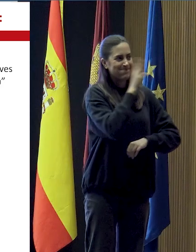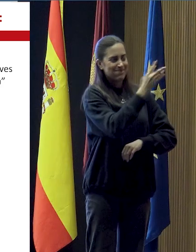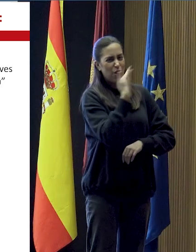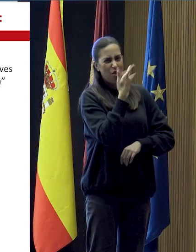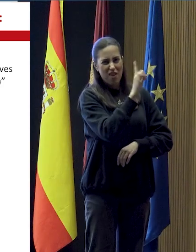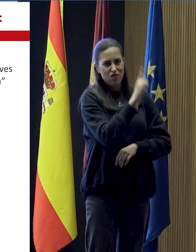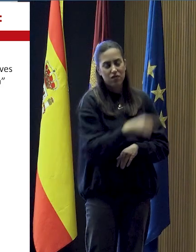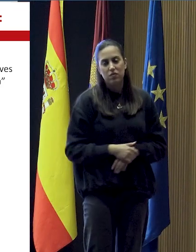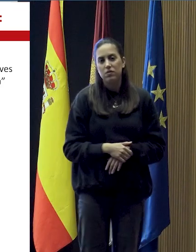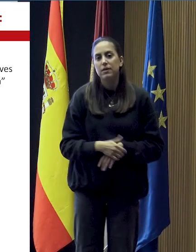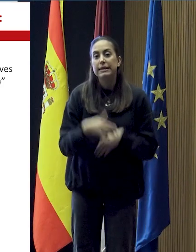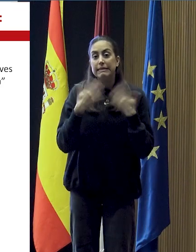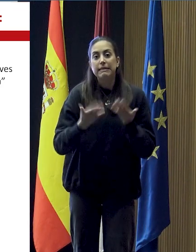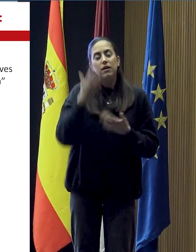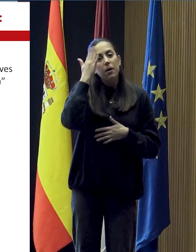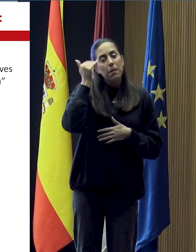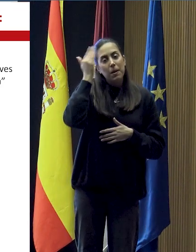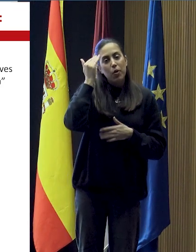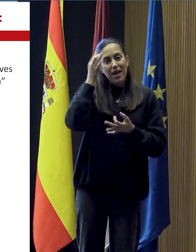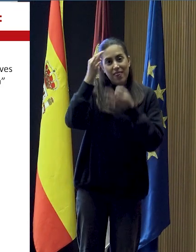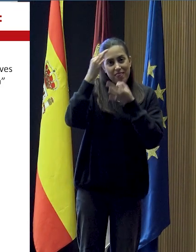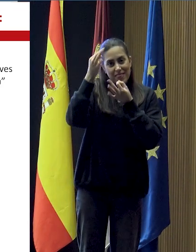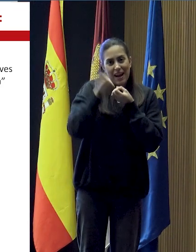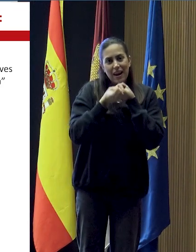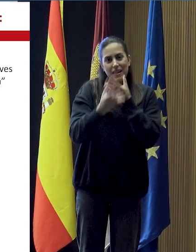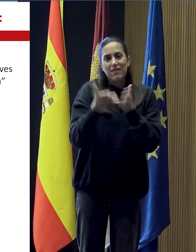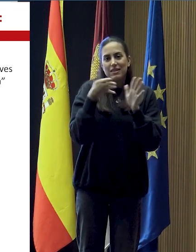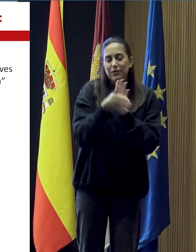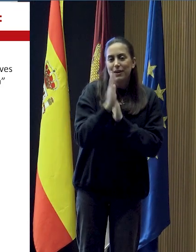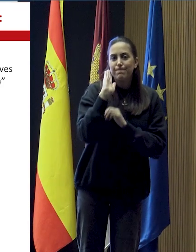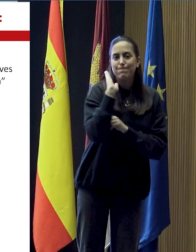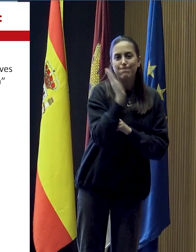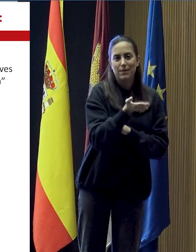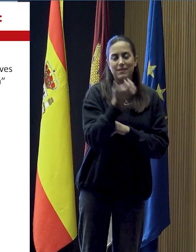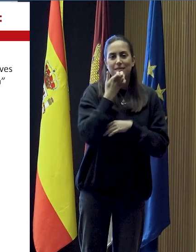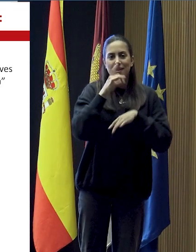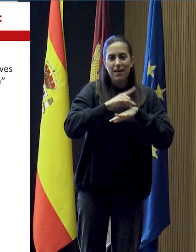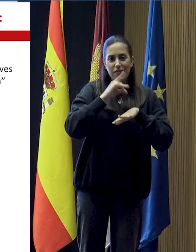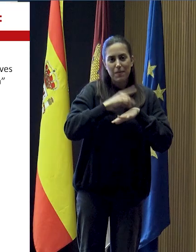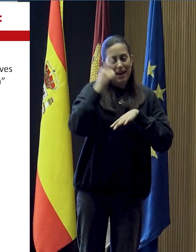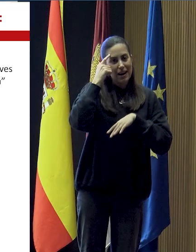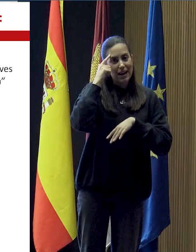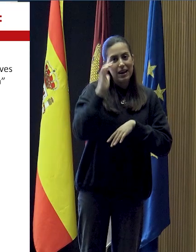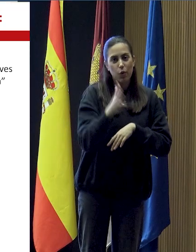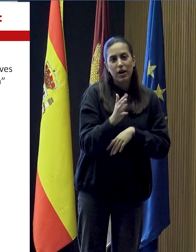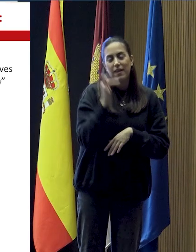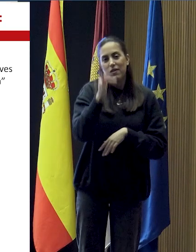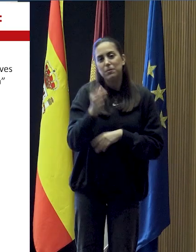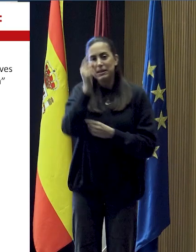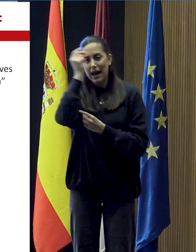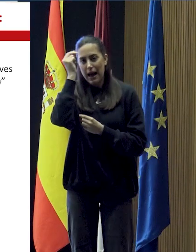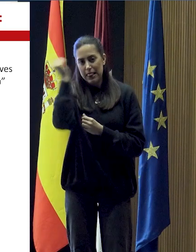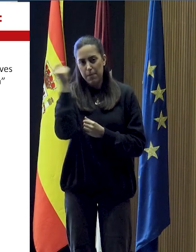conocimiento. Entonces, esta memoria declarativa es la que se va a ver afectada en las enfermedades neurodegenerativas y especialmente en la enfermedad de